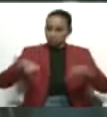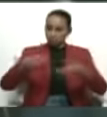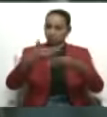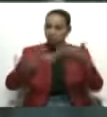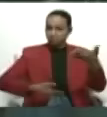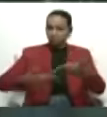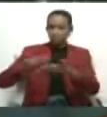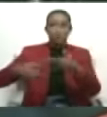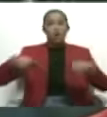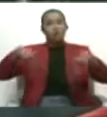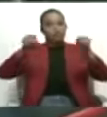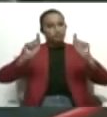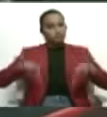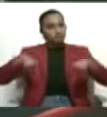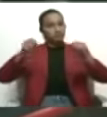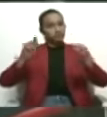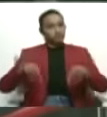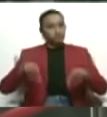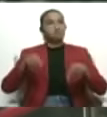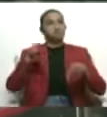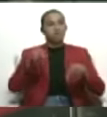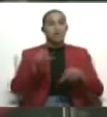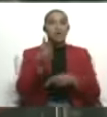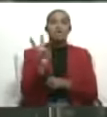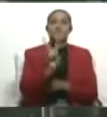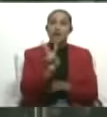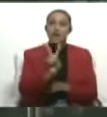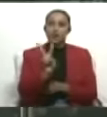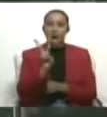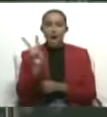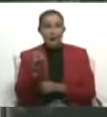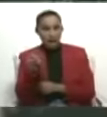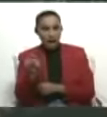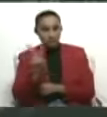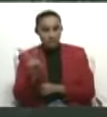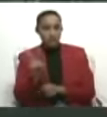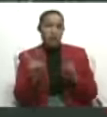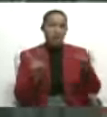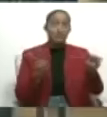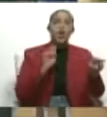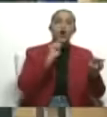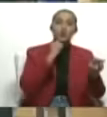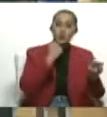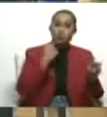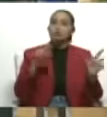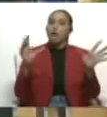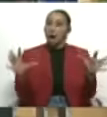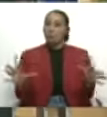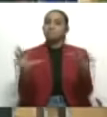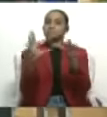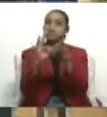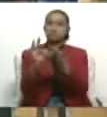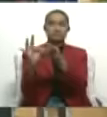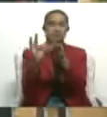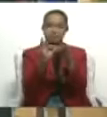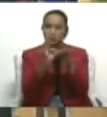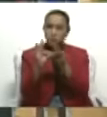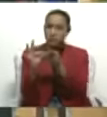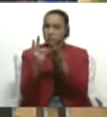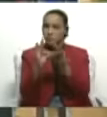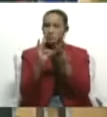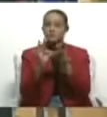Rusia. Venezuela y Rusia han construido una relación de carácter estratégico muy